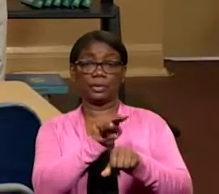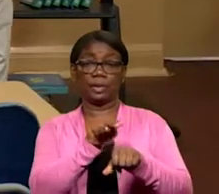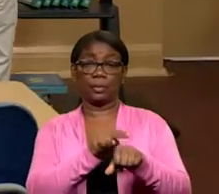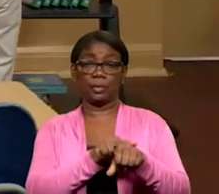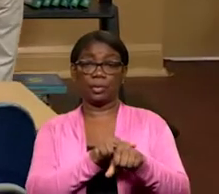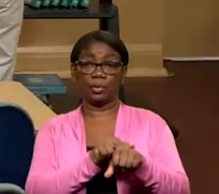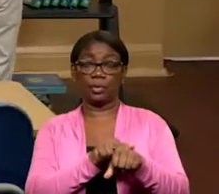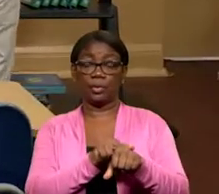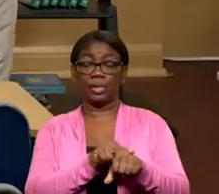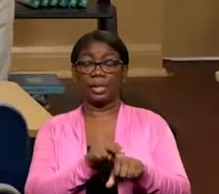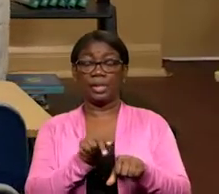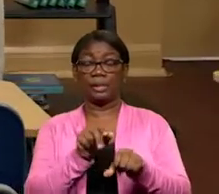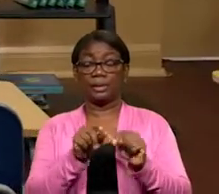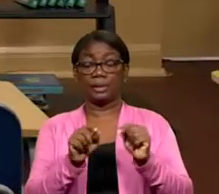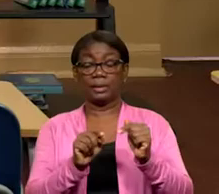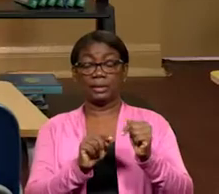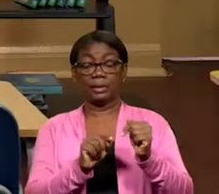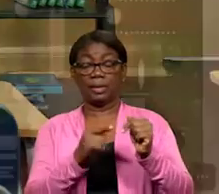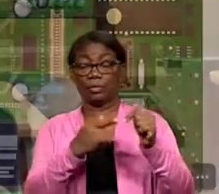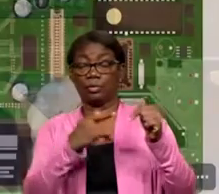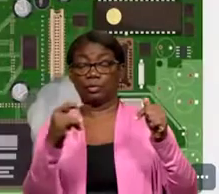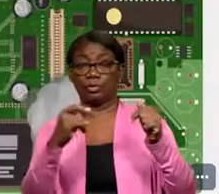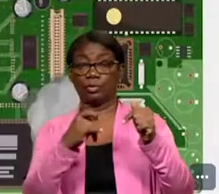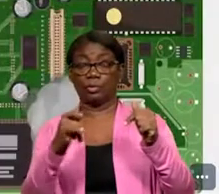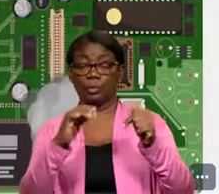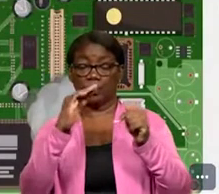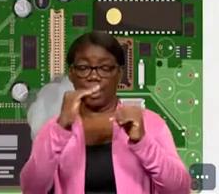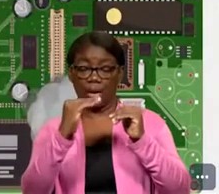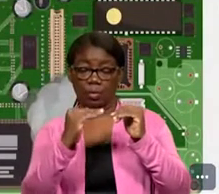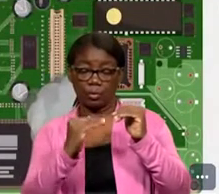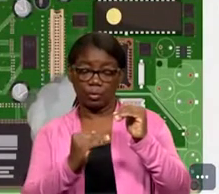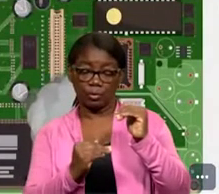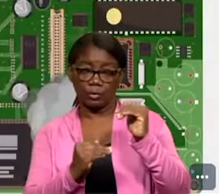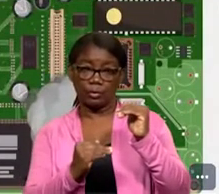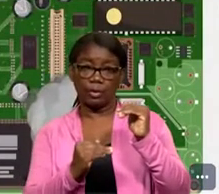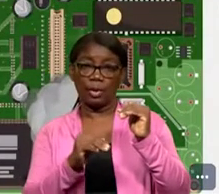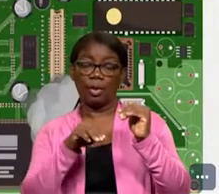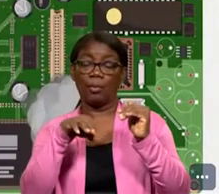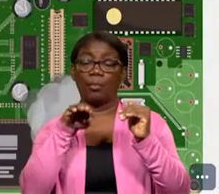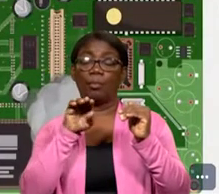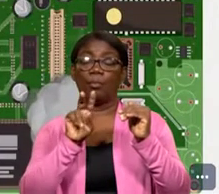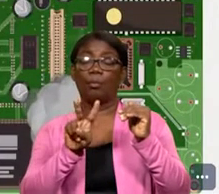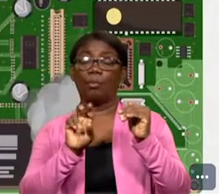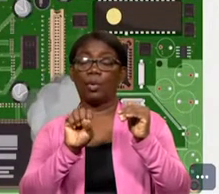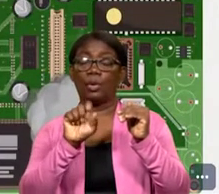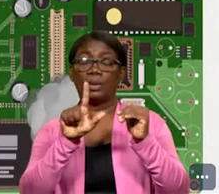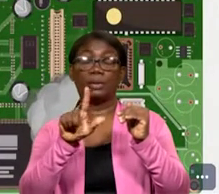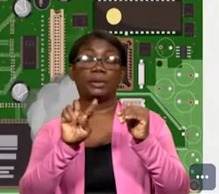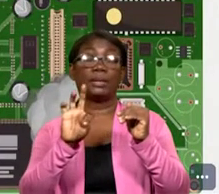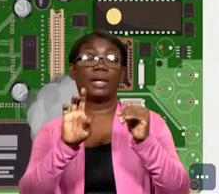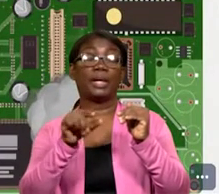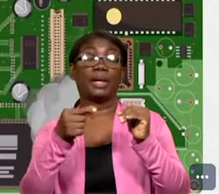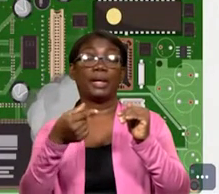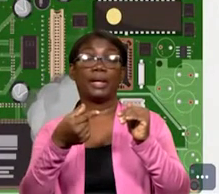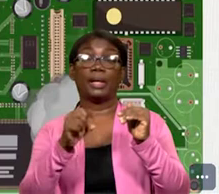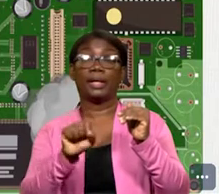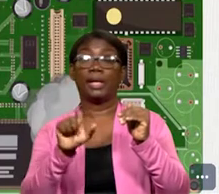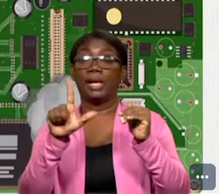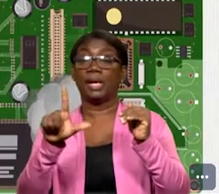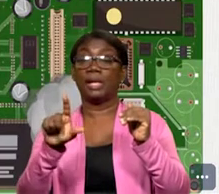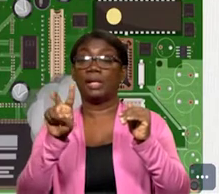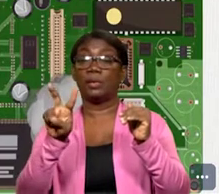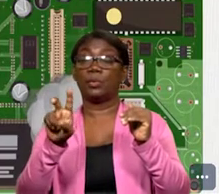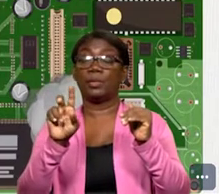de señales diferencial de bajo voltaje, ¿verdad? Hay una emisión de